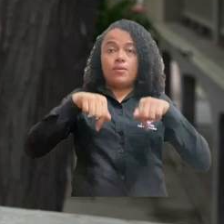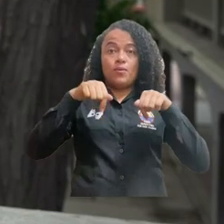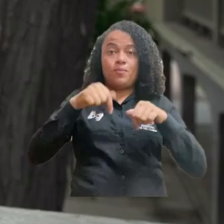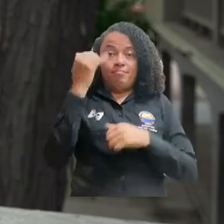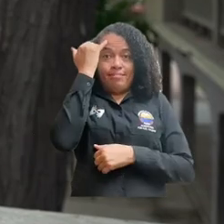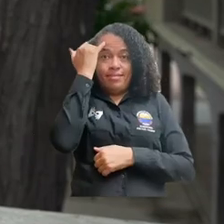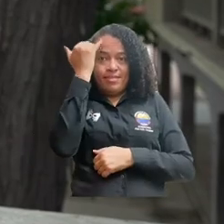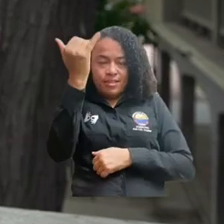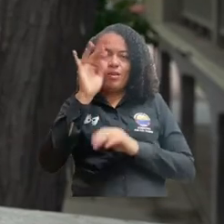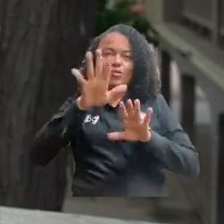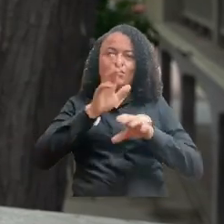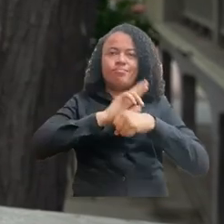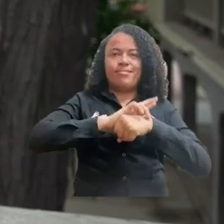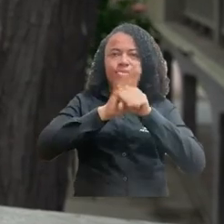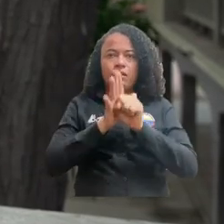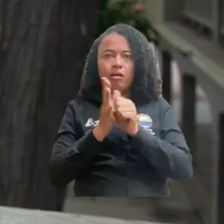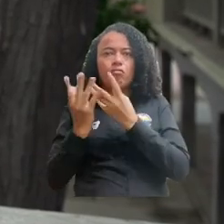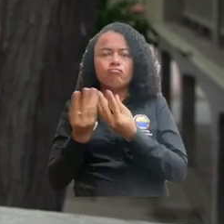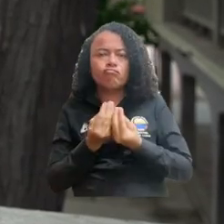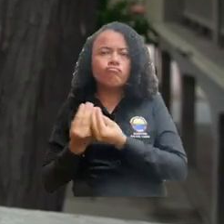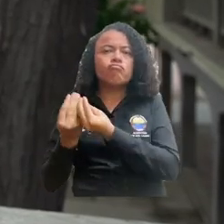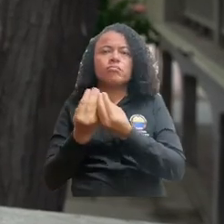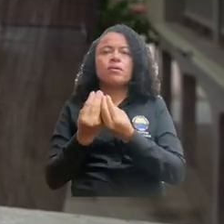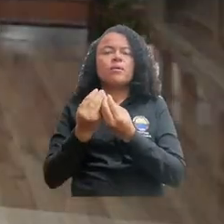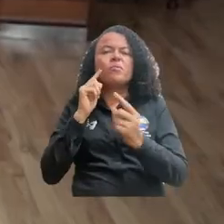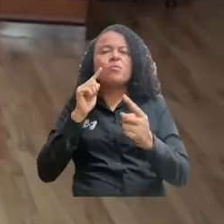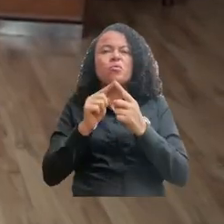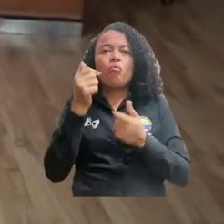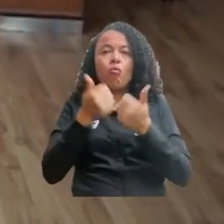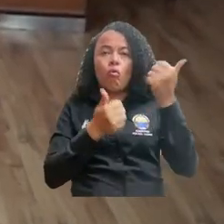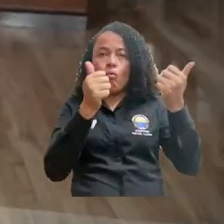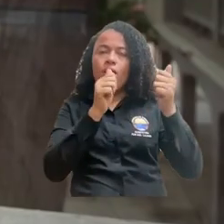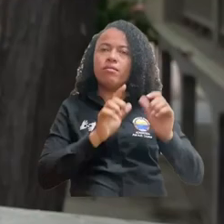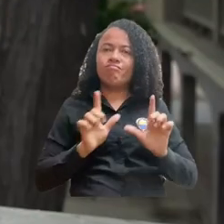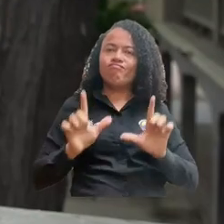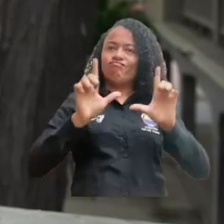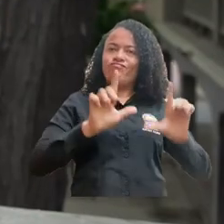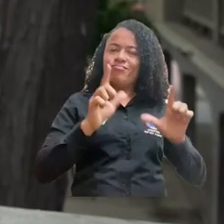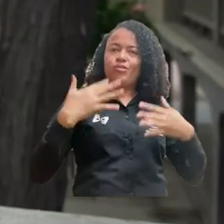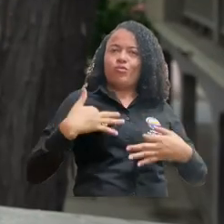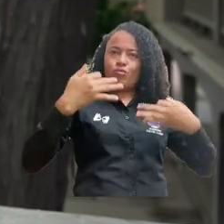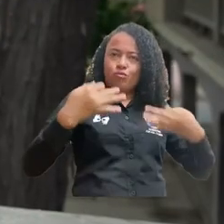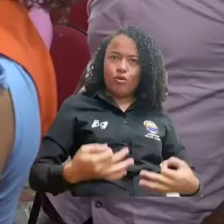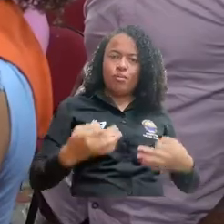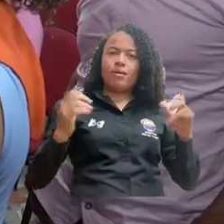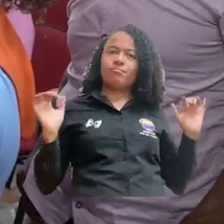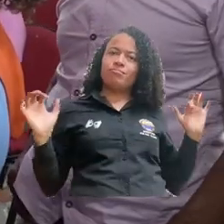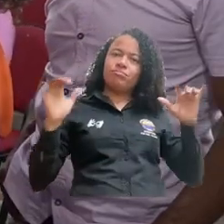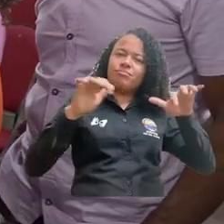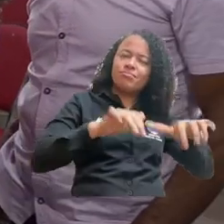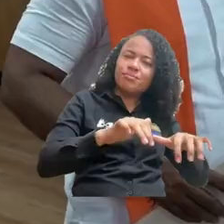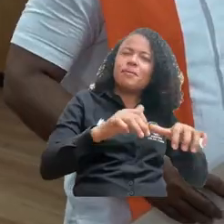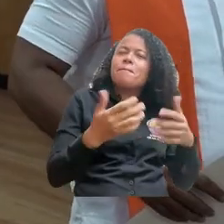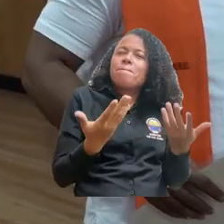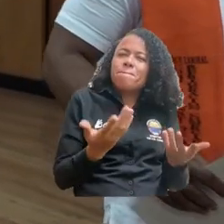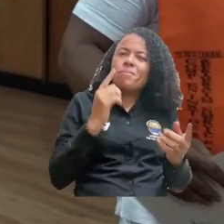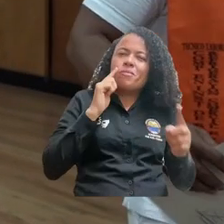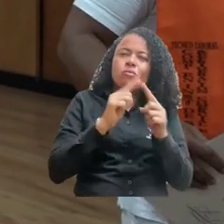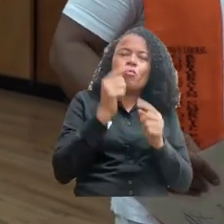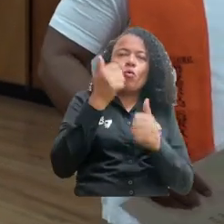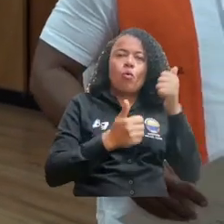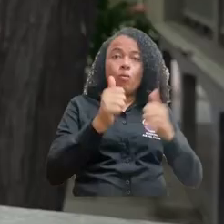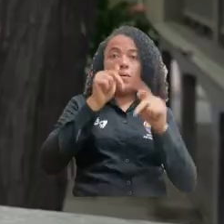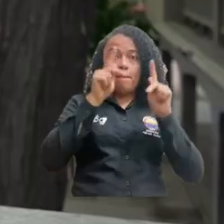Hemos tomado esta gran iniciativa desde el CREO y el equipo para hacerle la entrega formal en una